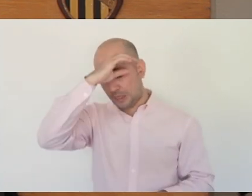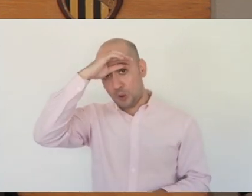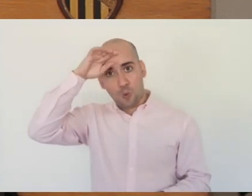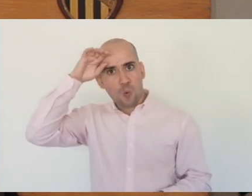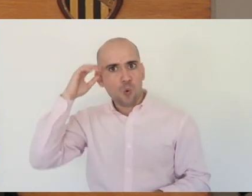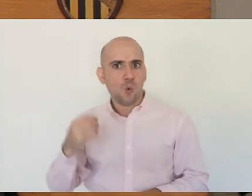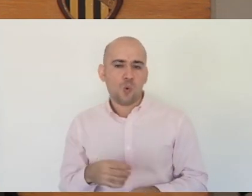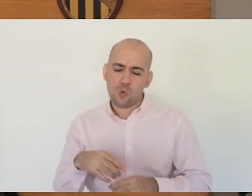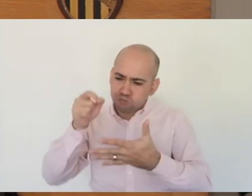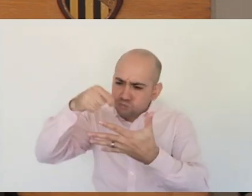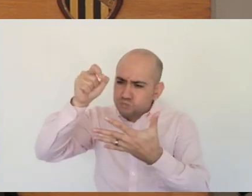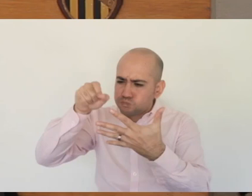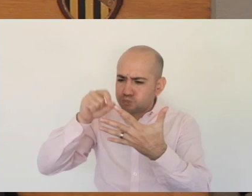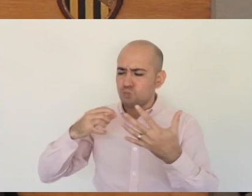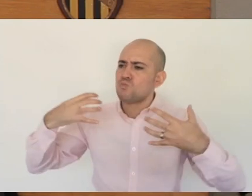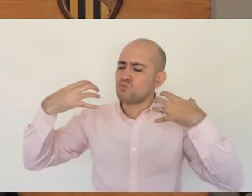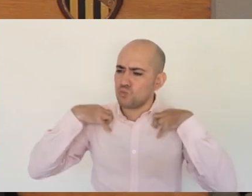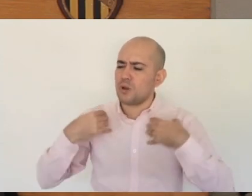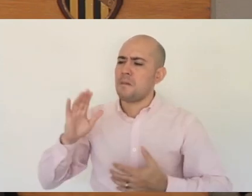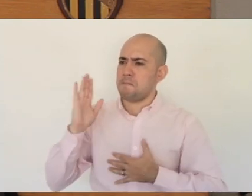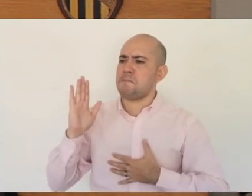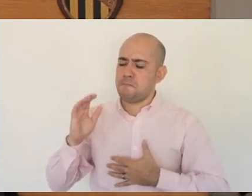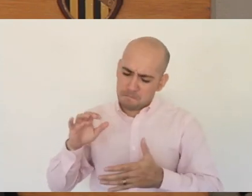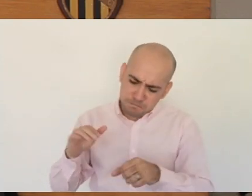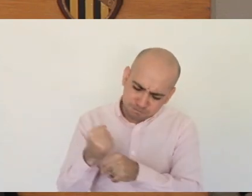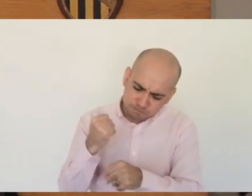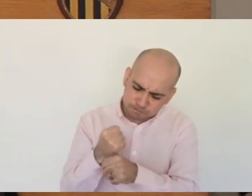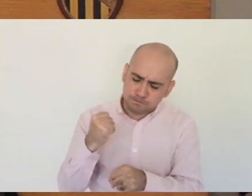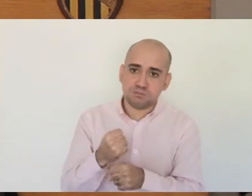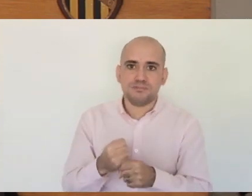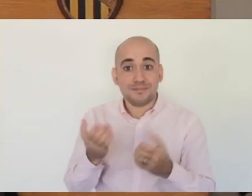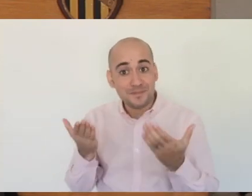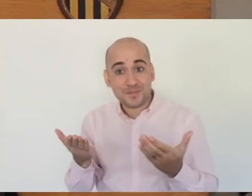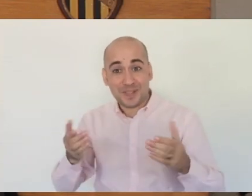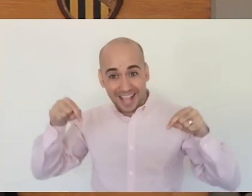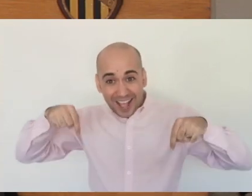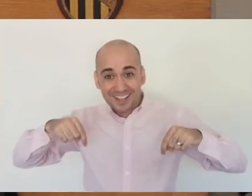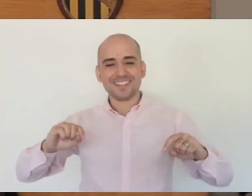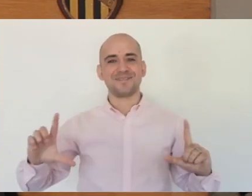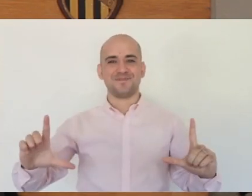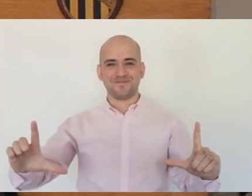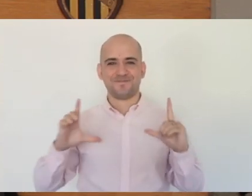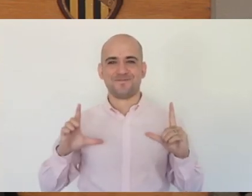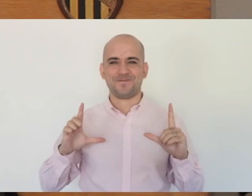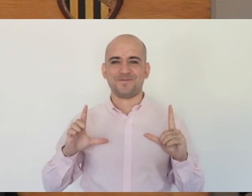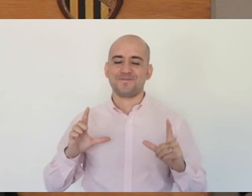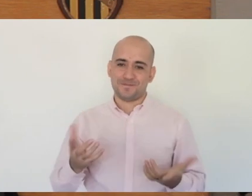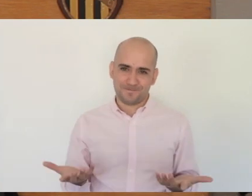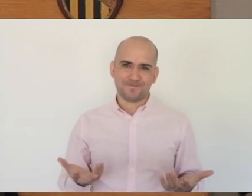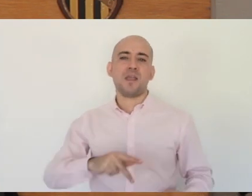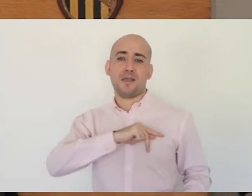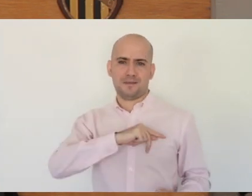acompañada de esfuerzo, dedicación, responsabilidad y sacrificio, lo que les ha permitido obtener los logros